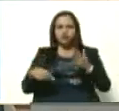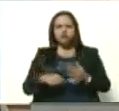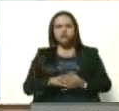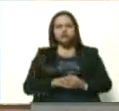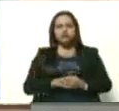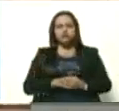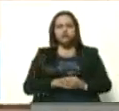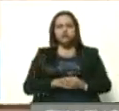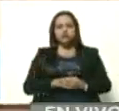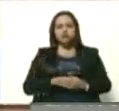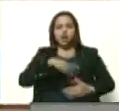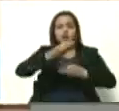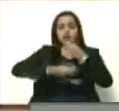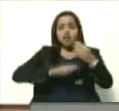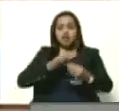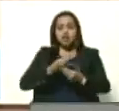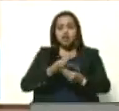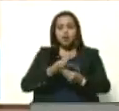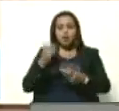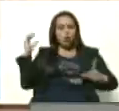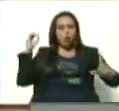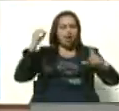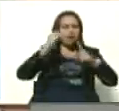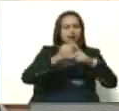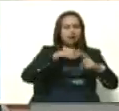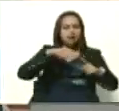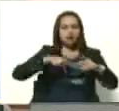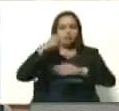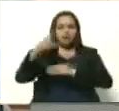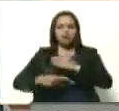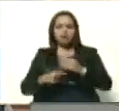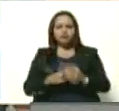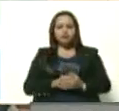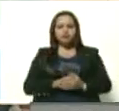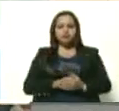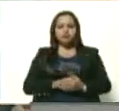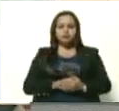se convirtió en un vértice de nuestro programa.